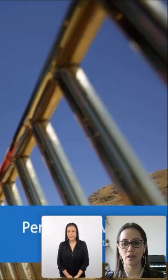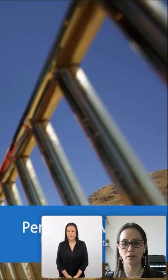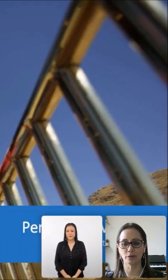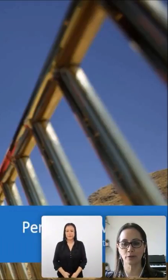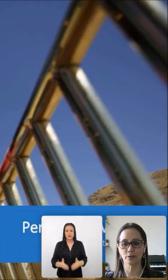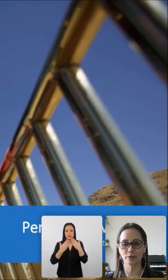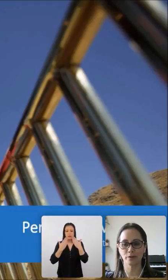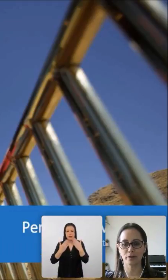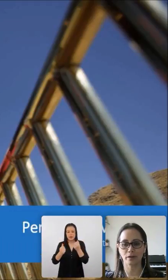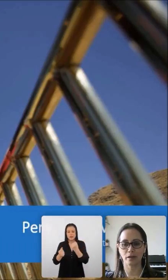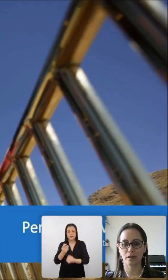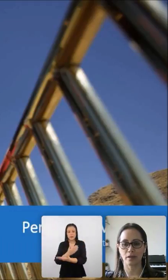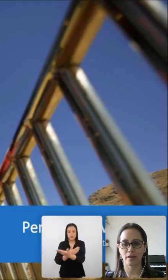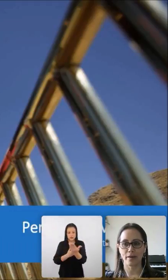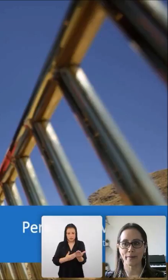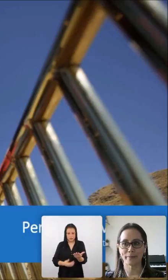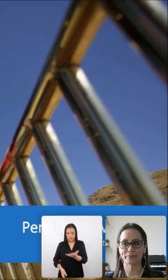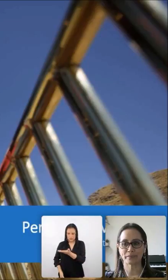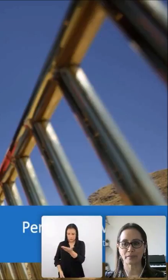Gracias, buenos días con todos.